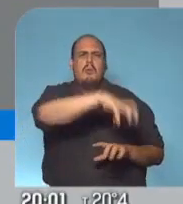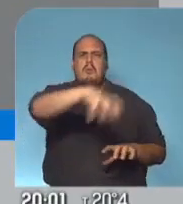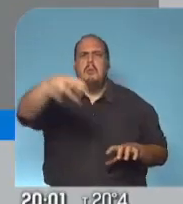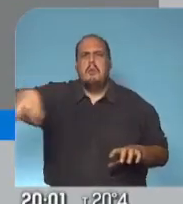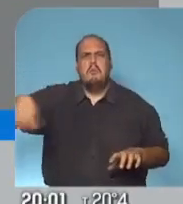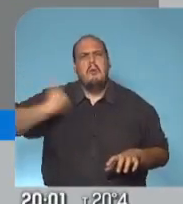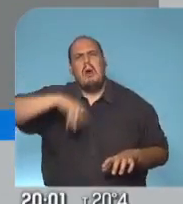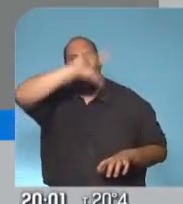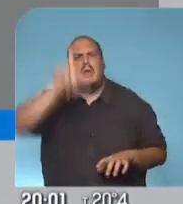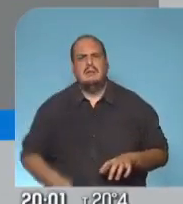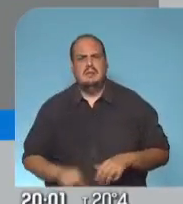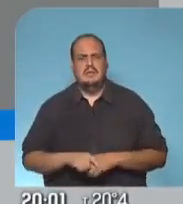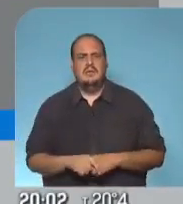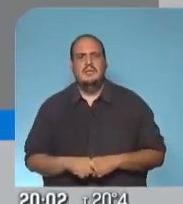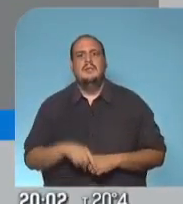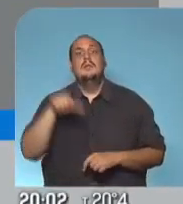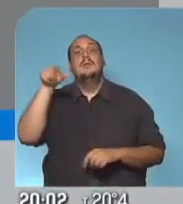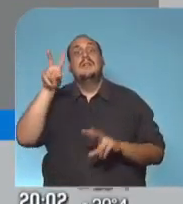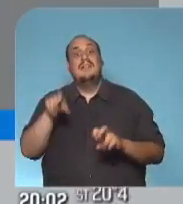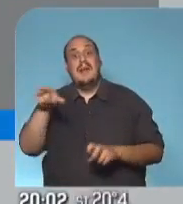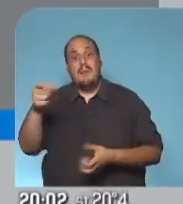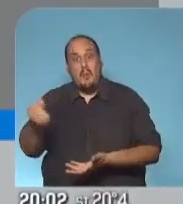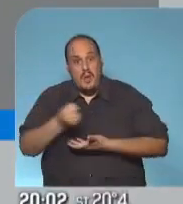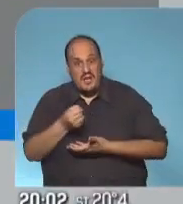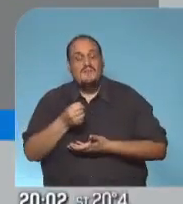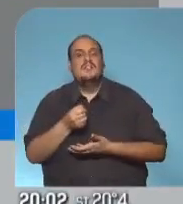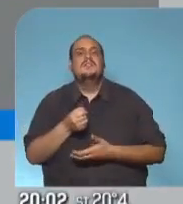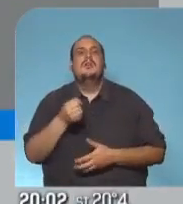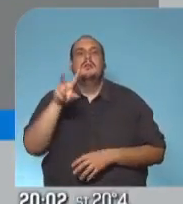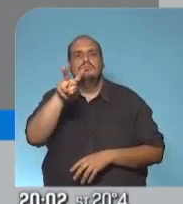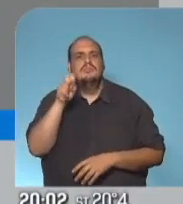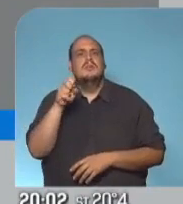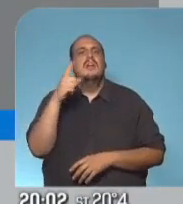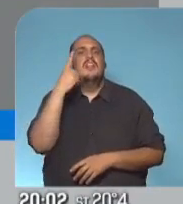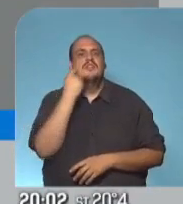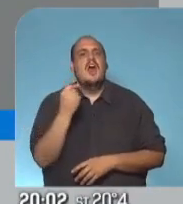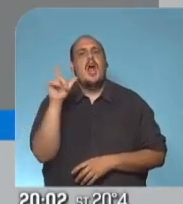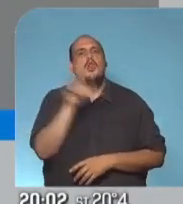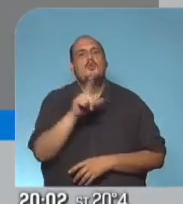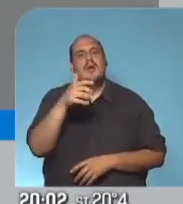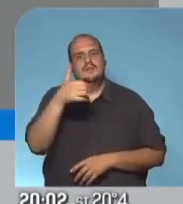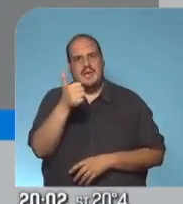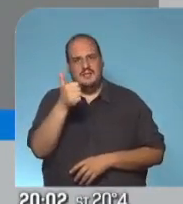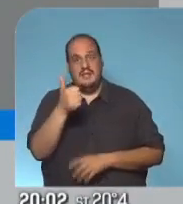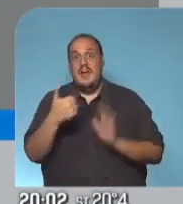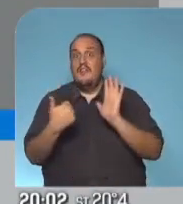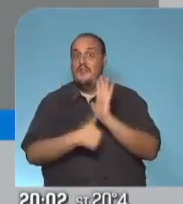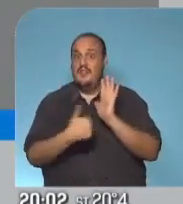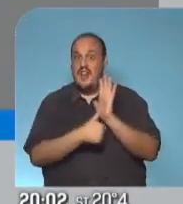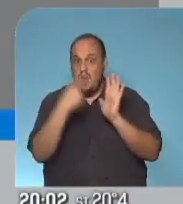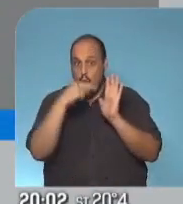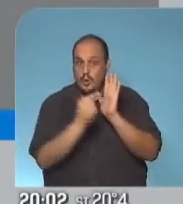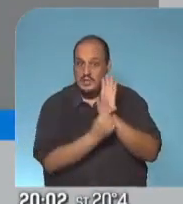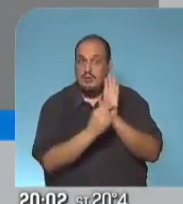República Argentina. Los beneficios de abril se cobrarán el lunes 6 para aquellos cuyos documentos terminan en